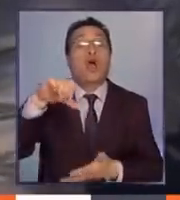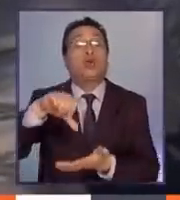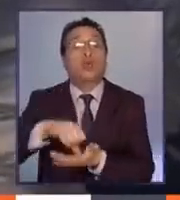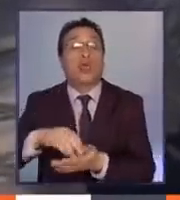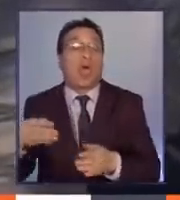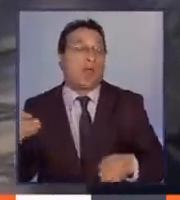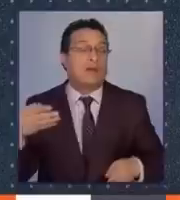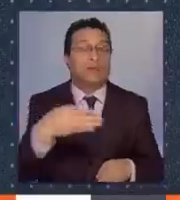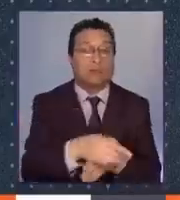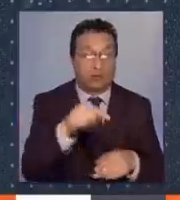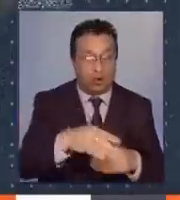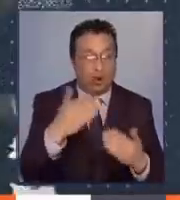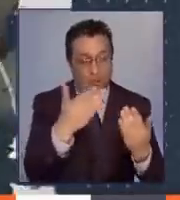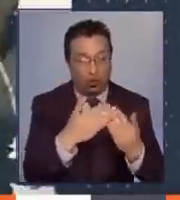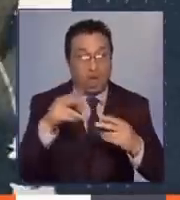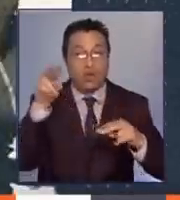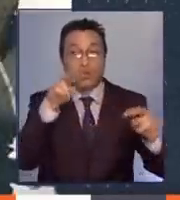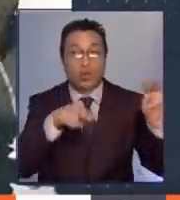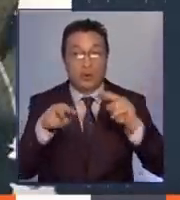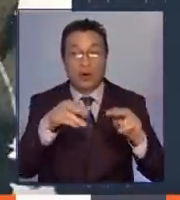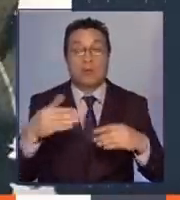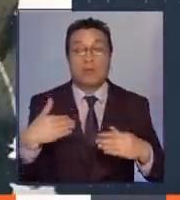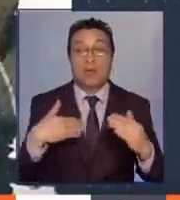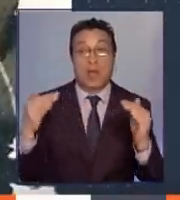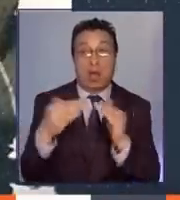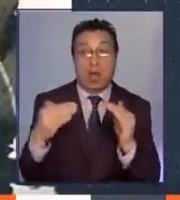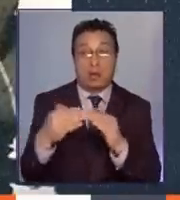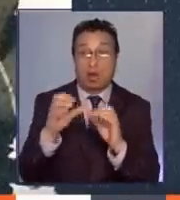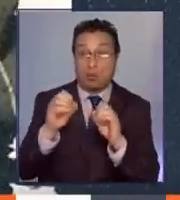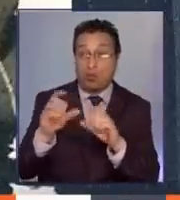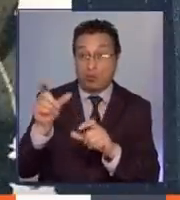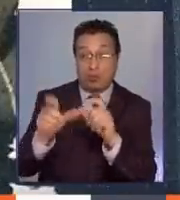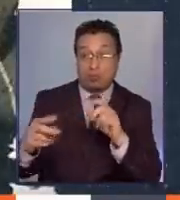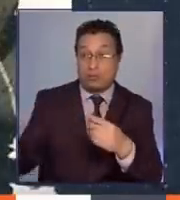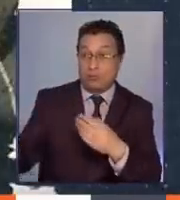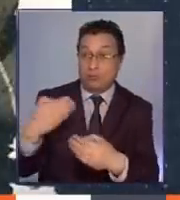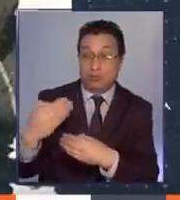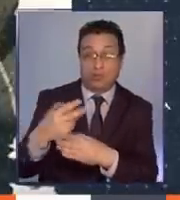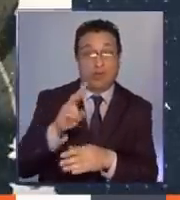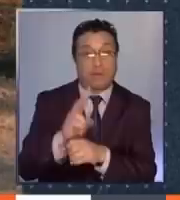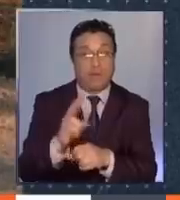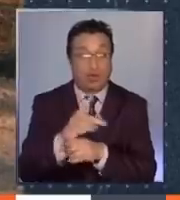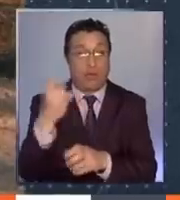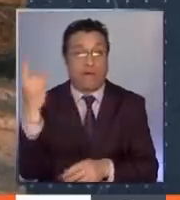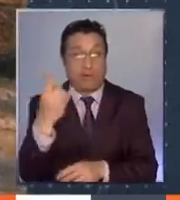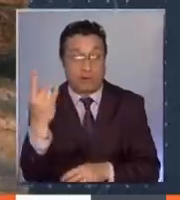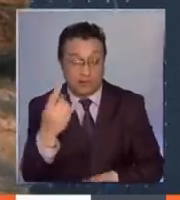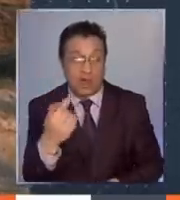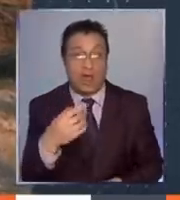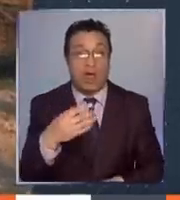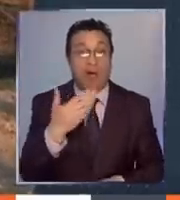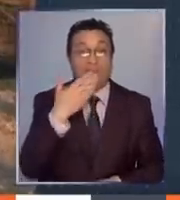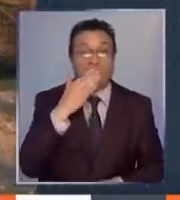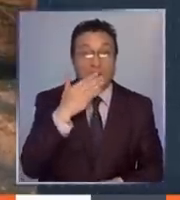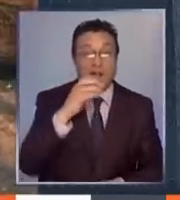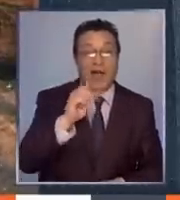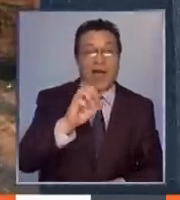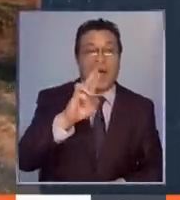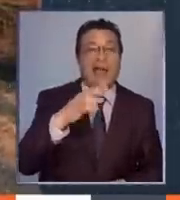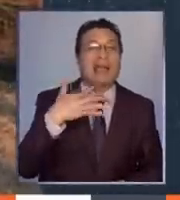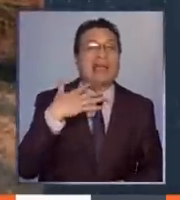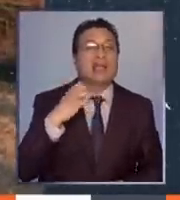estudié turismo. Por mi casa pasaba mucha gente, profesores de universidad, pasaban muchos arqueólogos, arqueólogos que